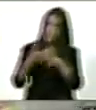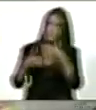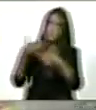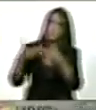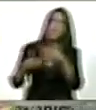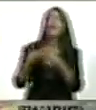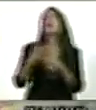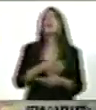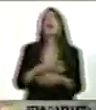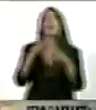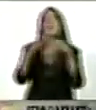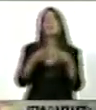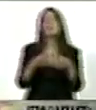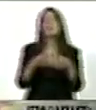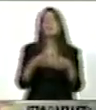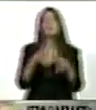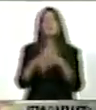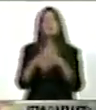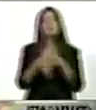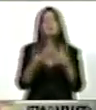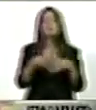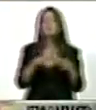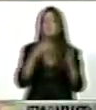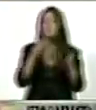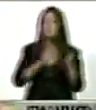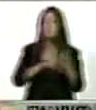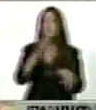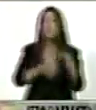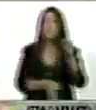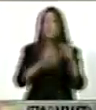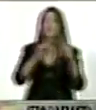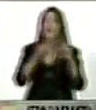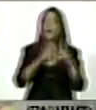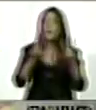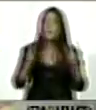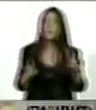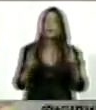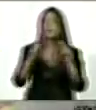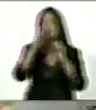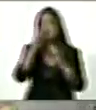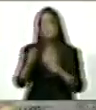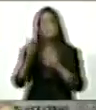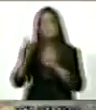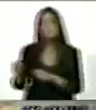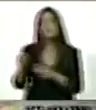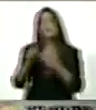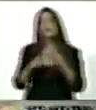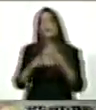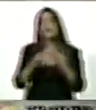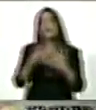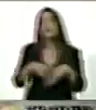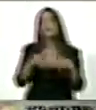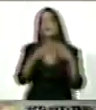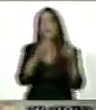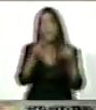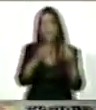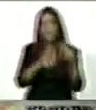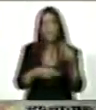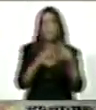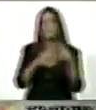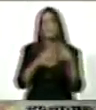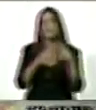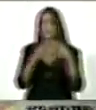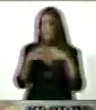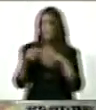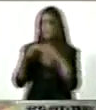la Comisión por la Verdad, la Justicia, la Paz y la Reparación de las Víctimas, el trabajo de la Comisión Económica, hemos